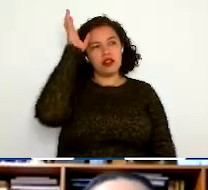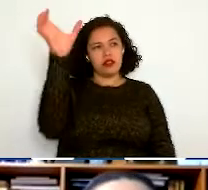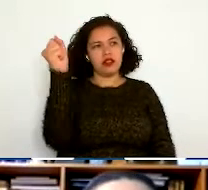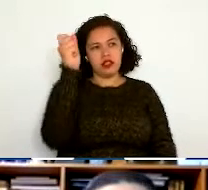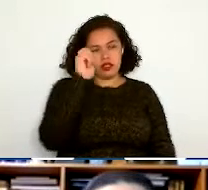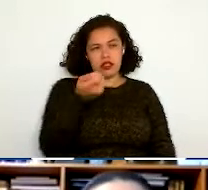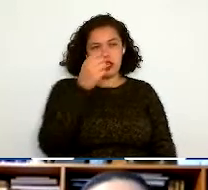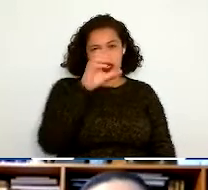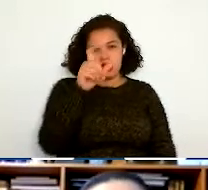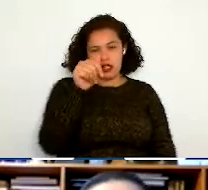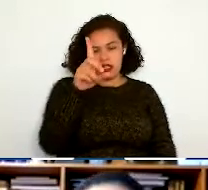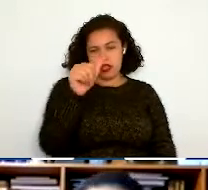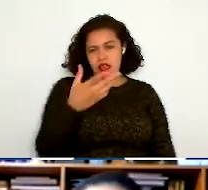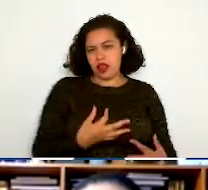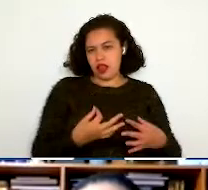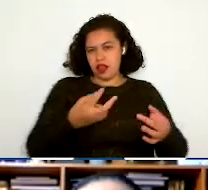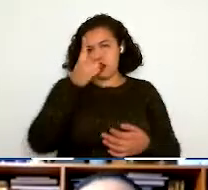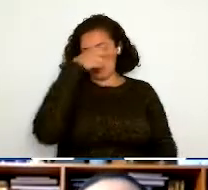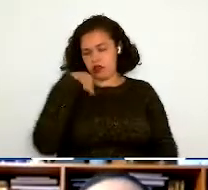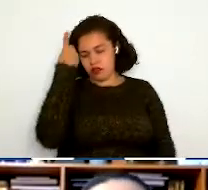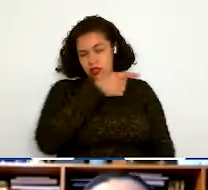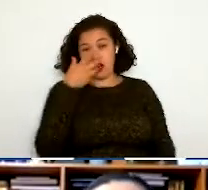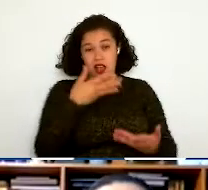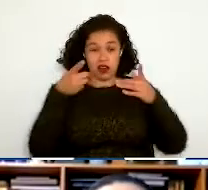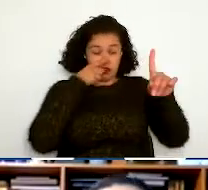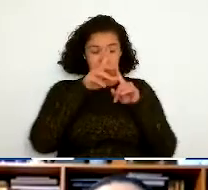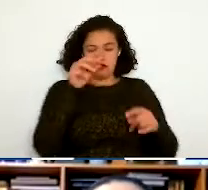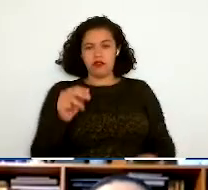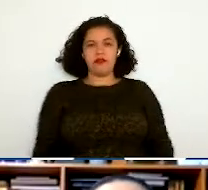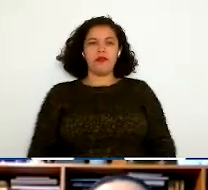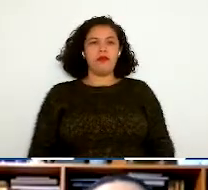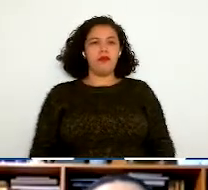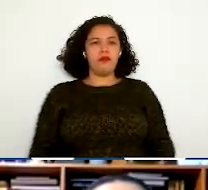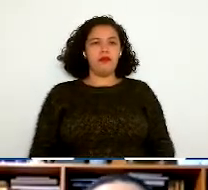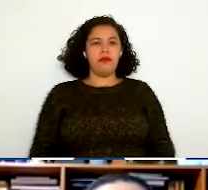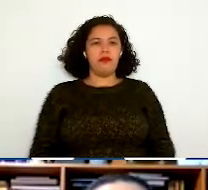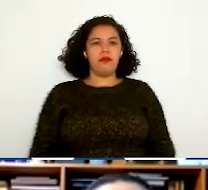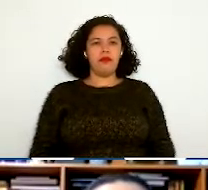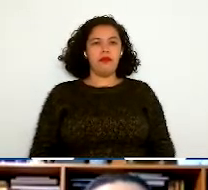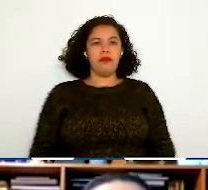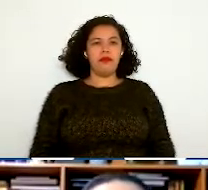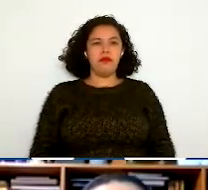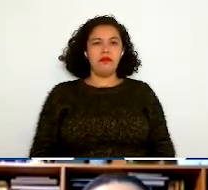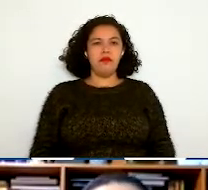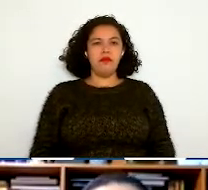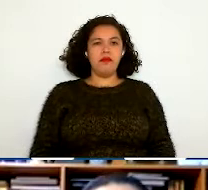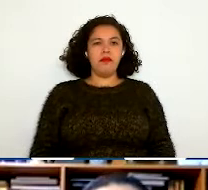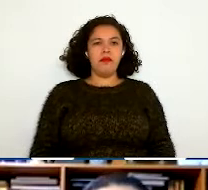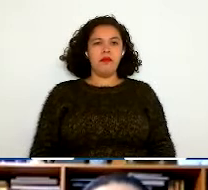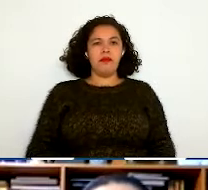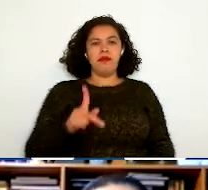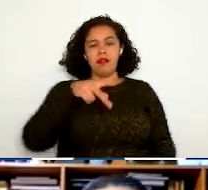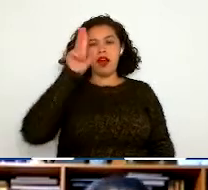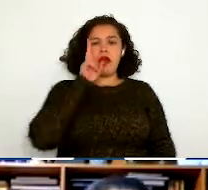prácticamente las 2 horas, ¿no? Que no es la intención, pero esto es un poco el panorama para que ustedes observen que este